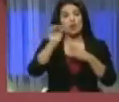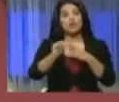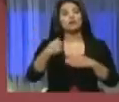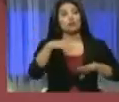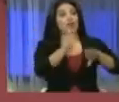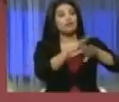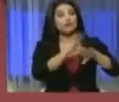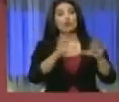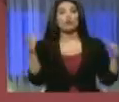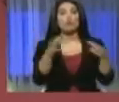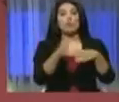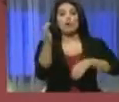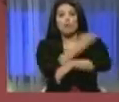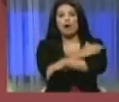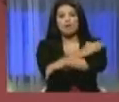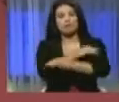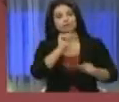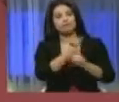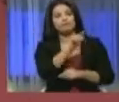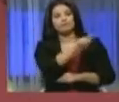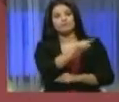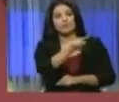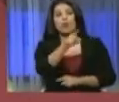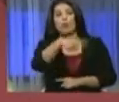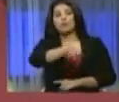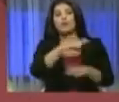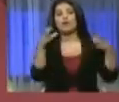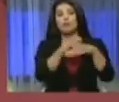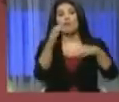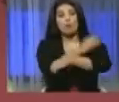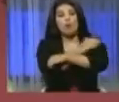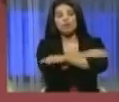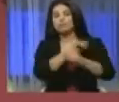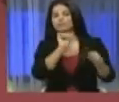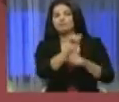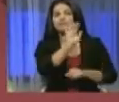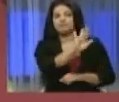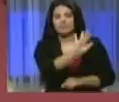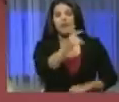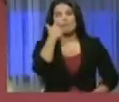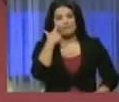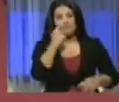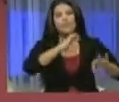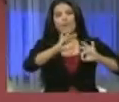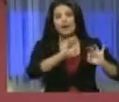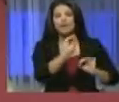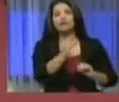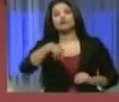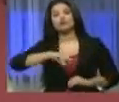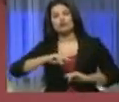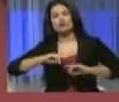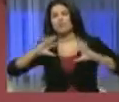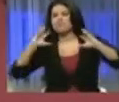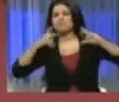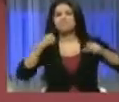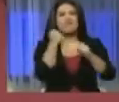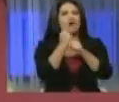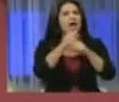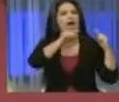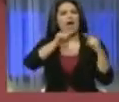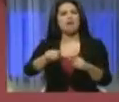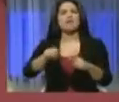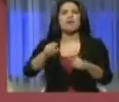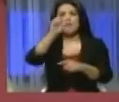escuálido. Los zombies de la República, agárrense duro, todos. La banda de los zombies, porque vamos con todo con el arco minero